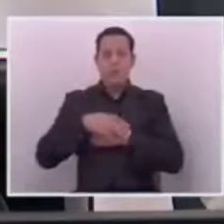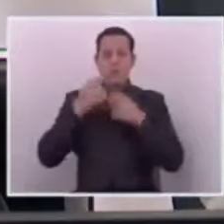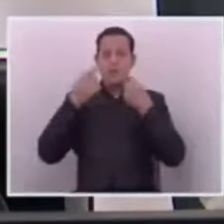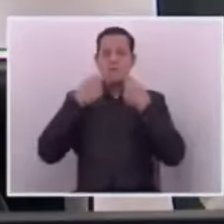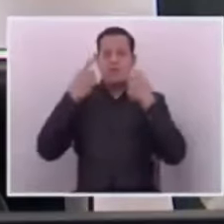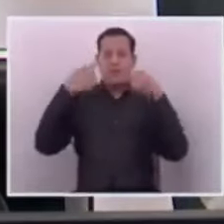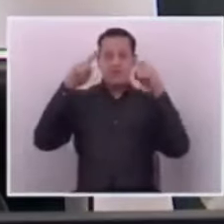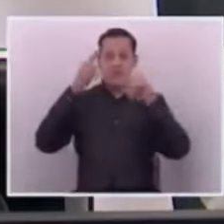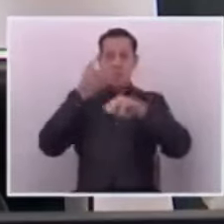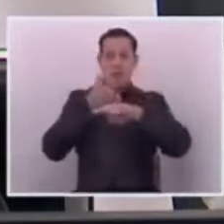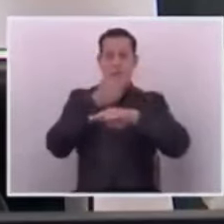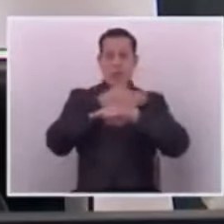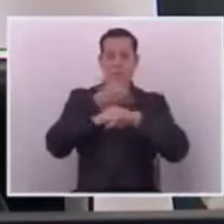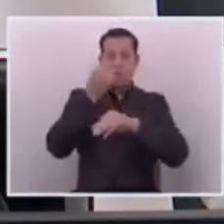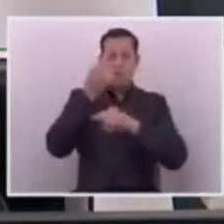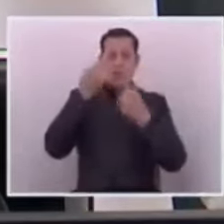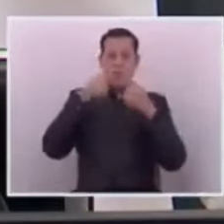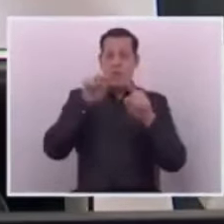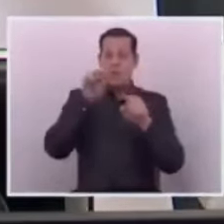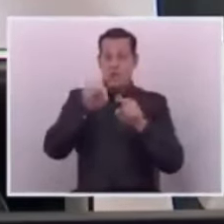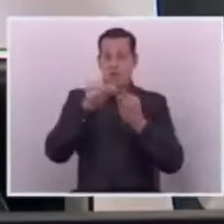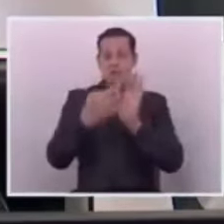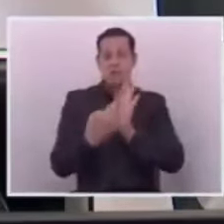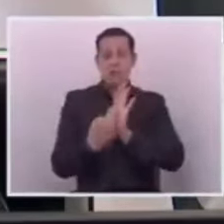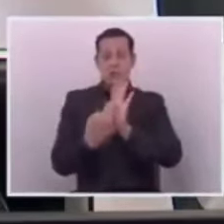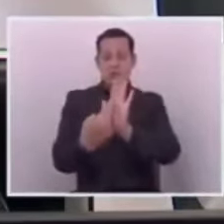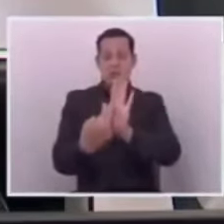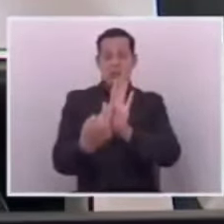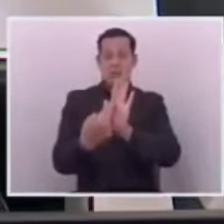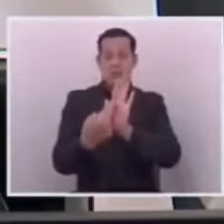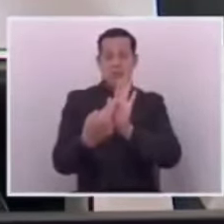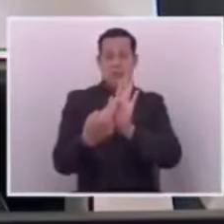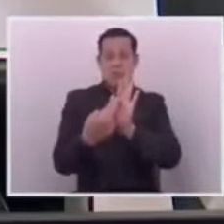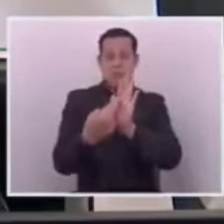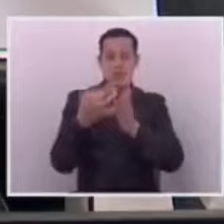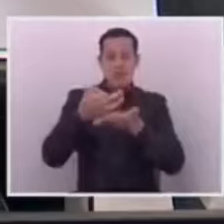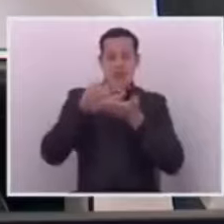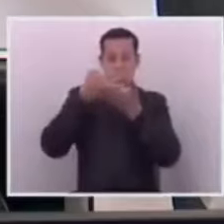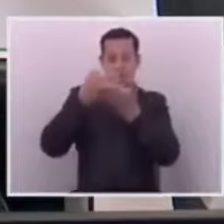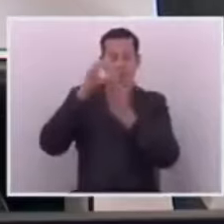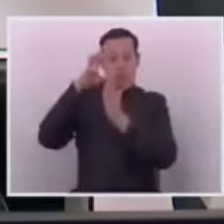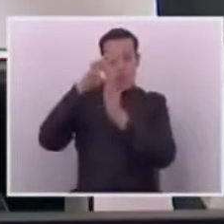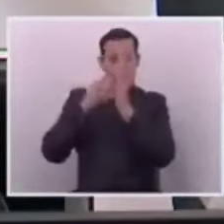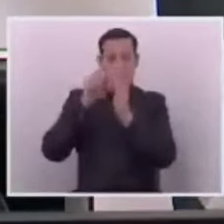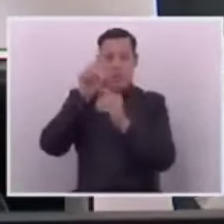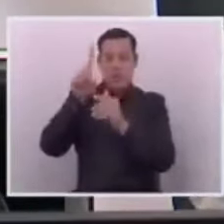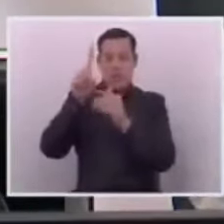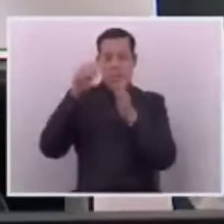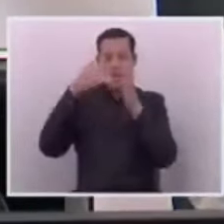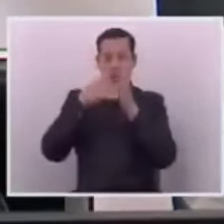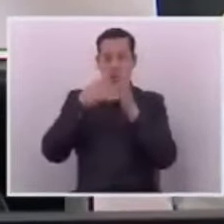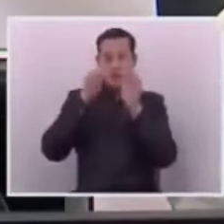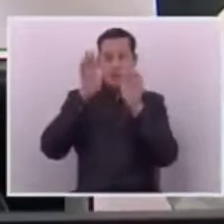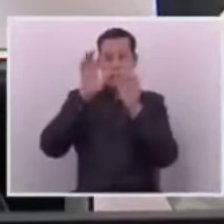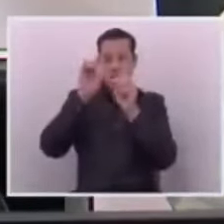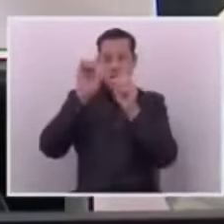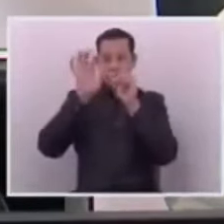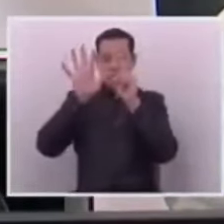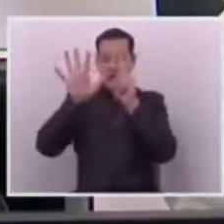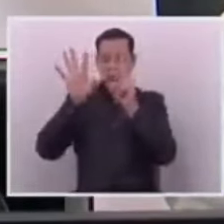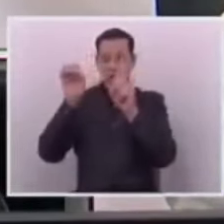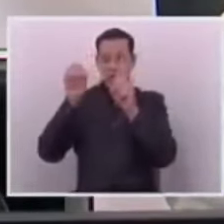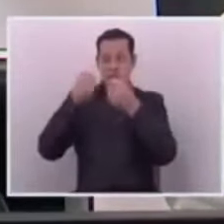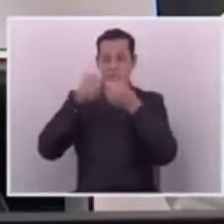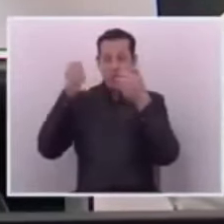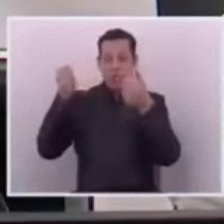famoso anticipo Pero esto ha representado un desfinanciamiento de 1070 millones al fondo